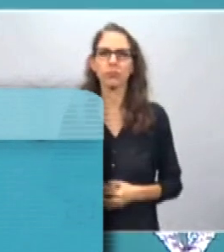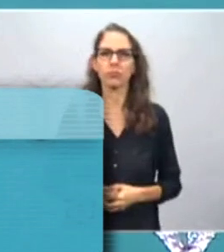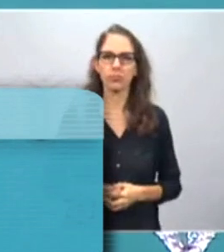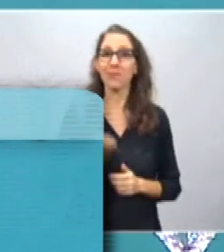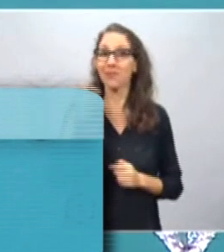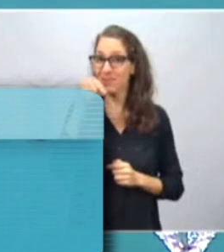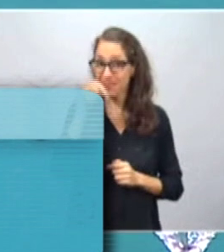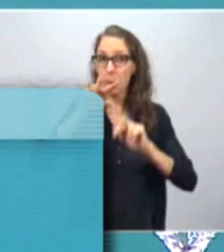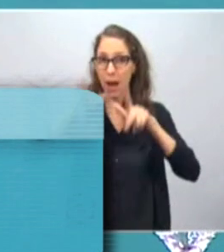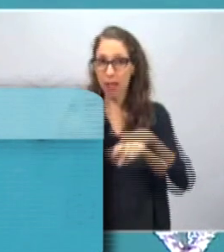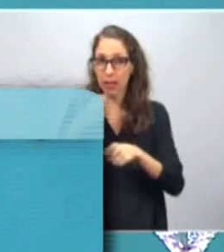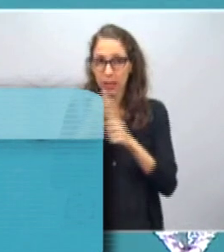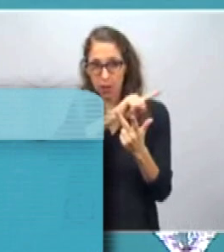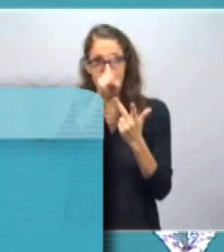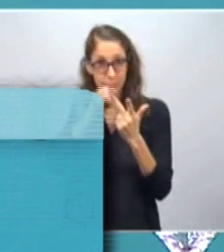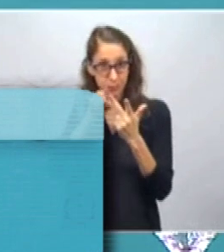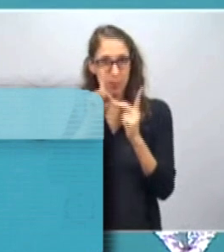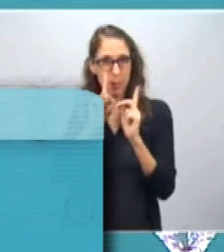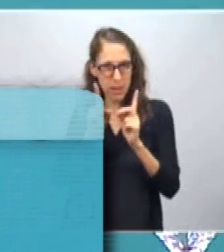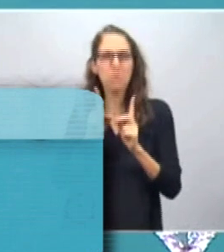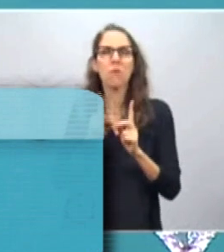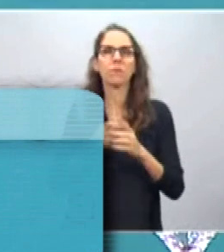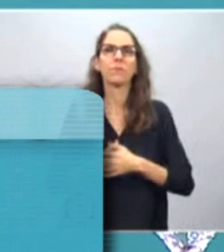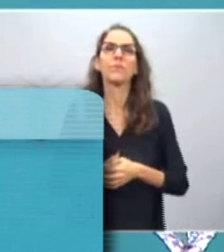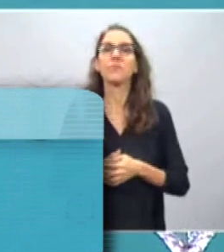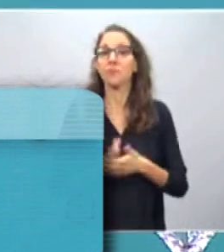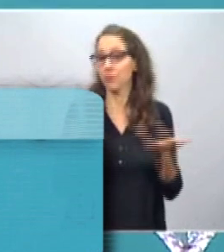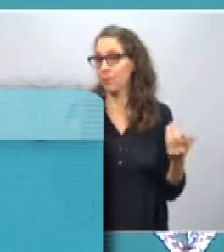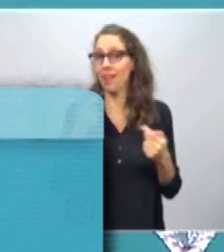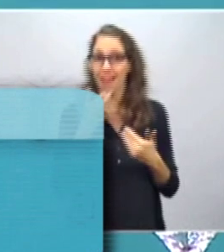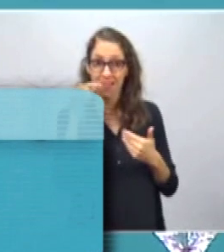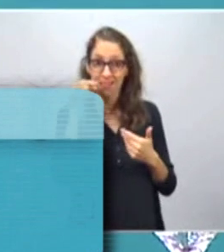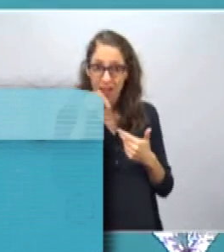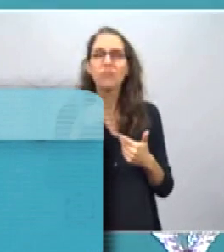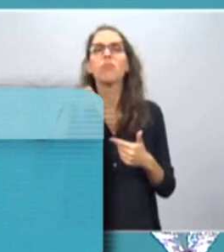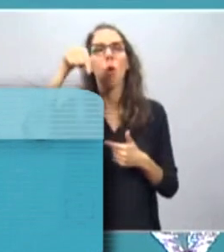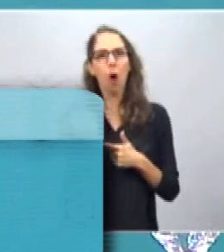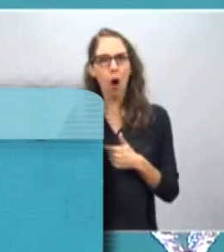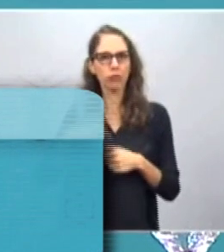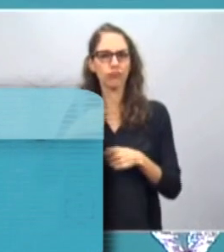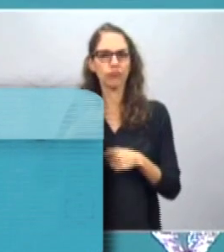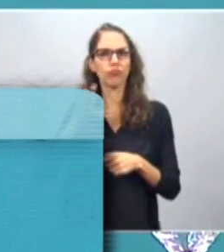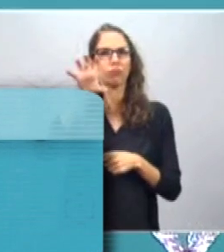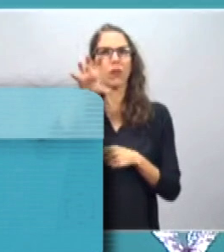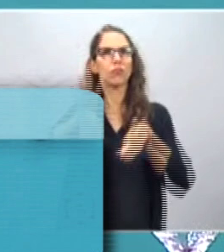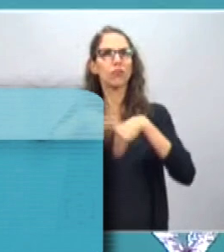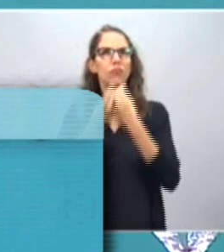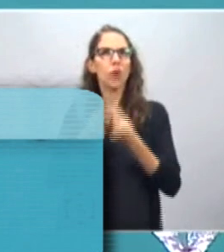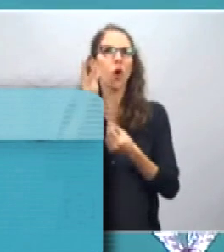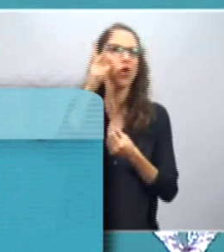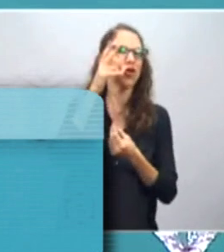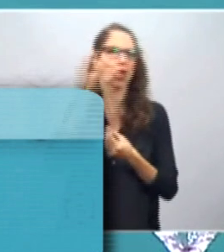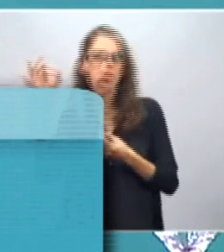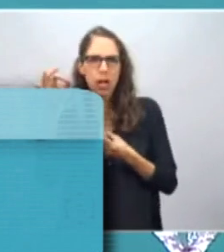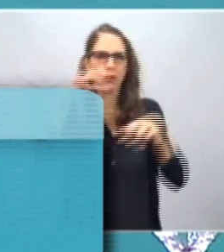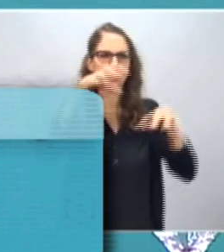Esta línea de trabajo ha permitido que tengamos hoy en la provincia unas 800 establecimientos